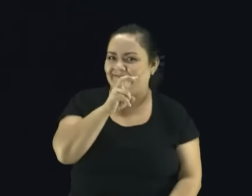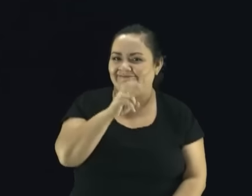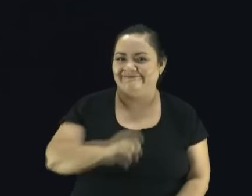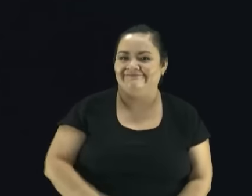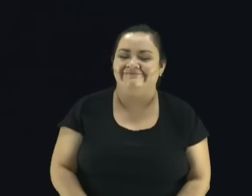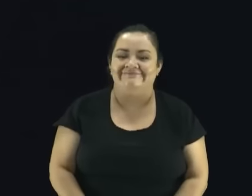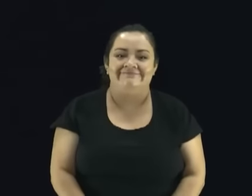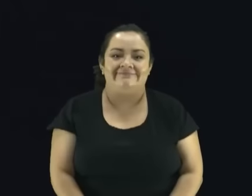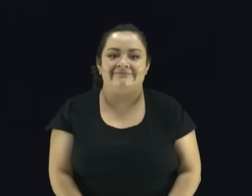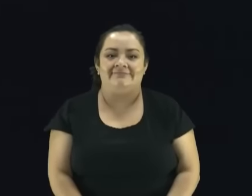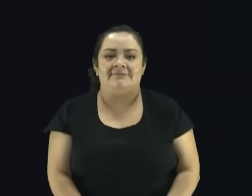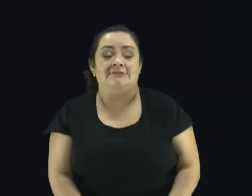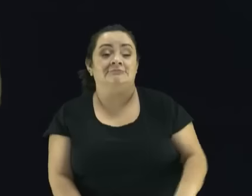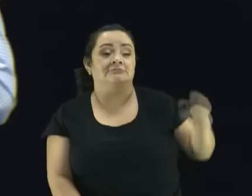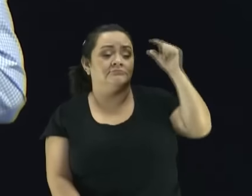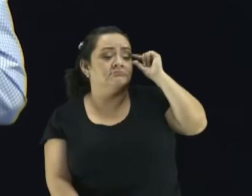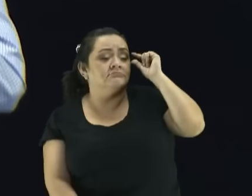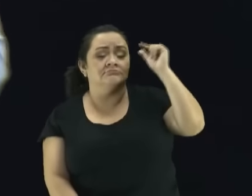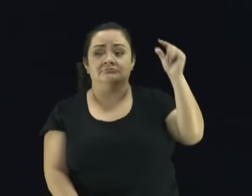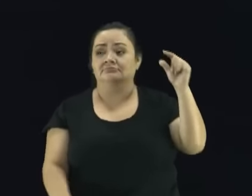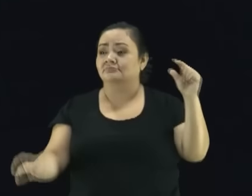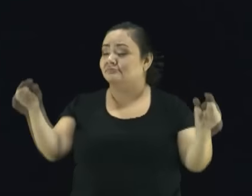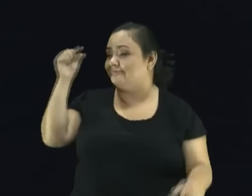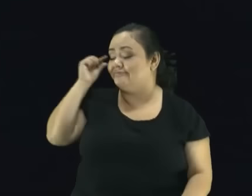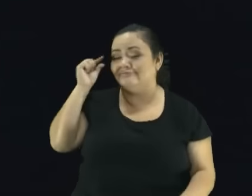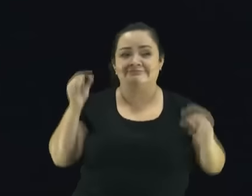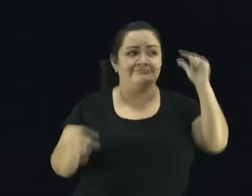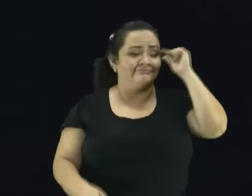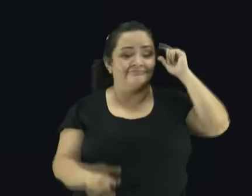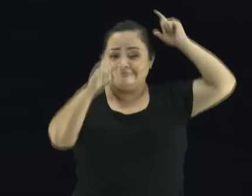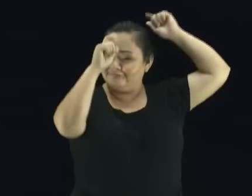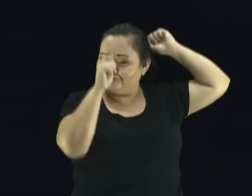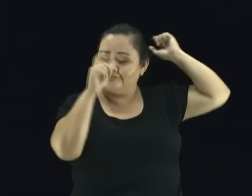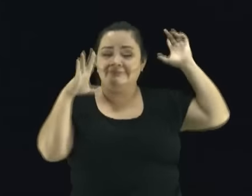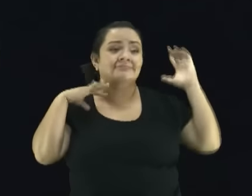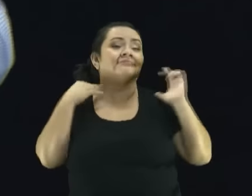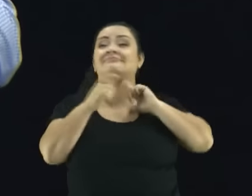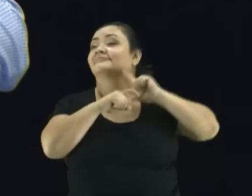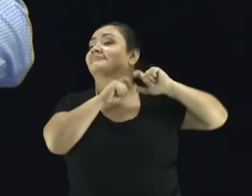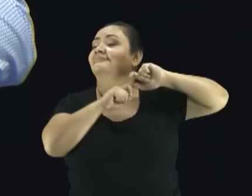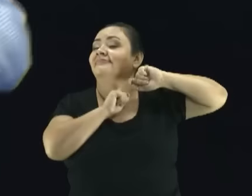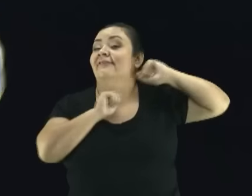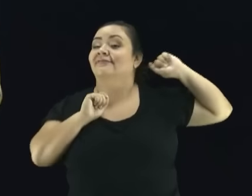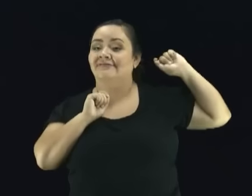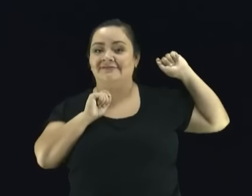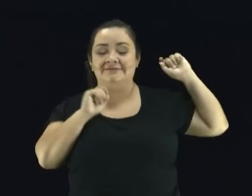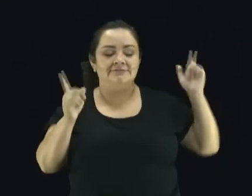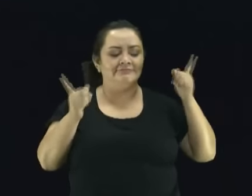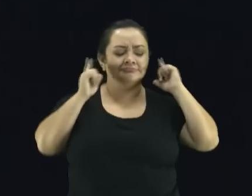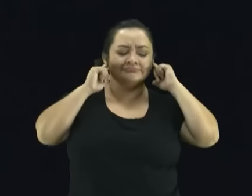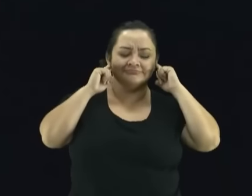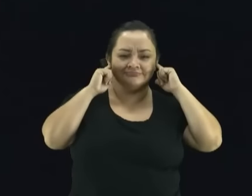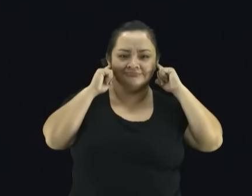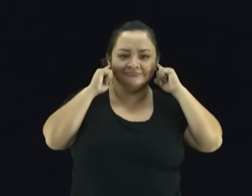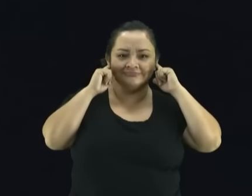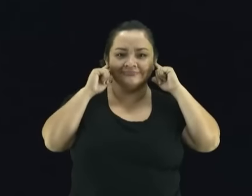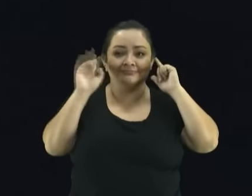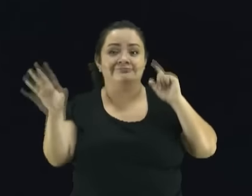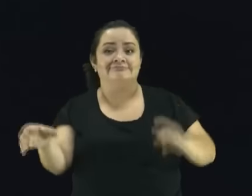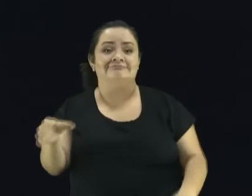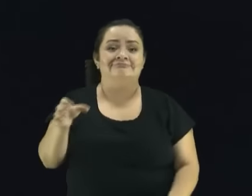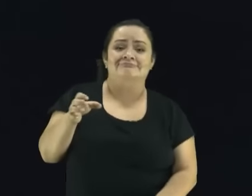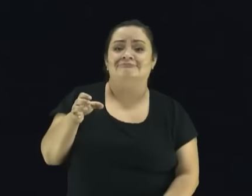se pone unos lentes se pone otros lentes se pone una gorra se pone un pañuelo B de nieve audífonos anda con un vaso como que anda